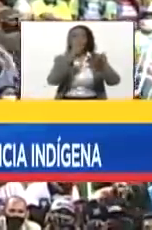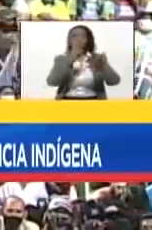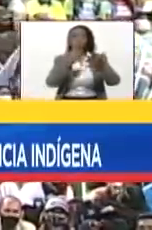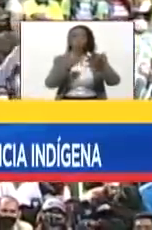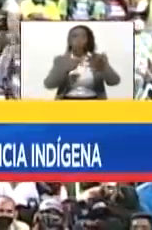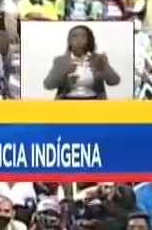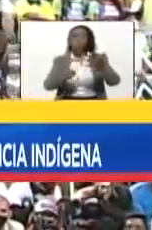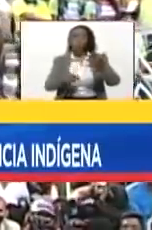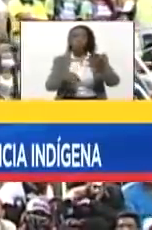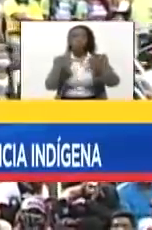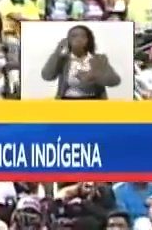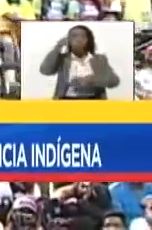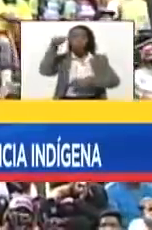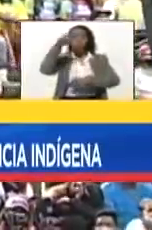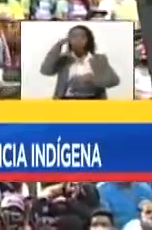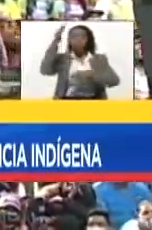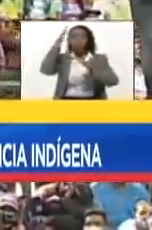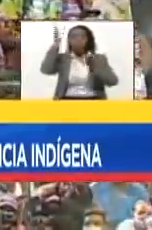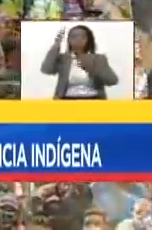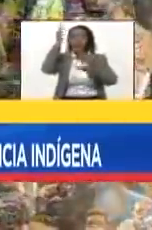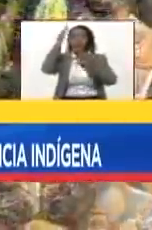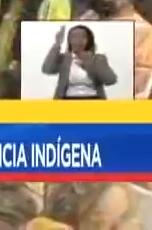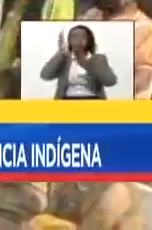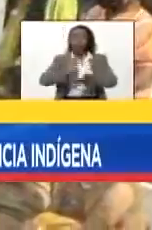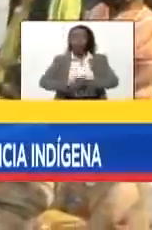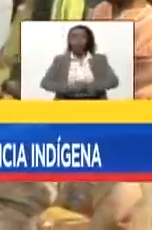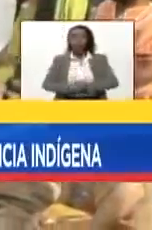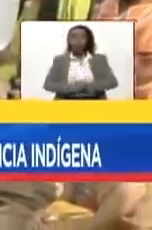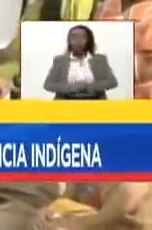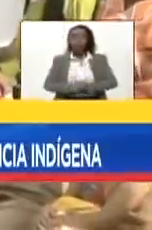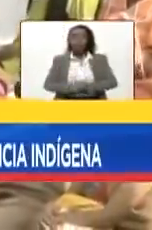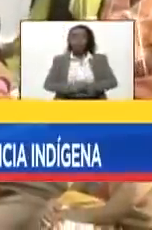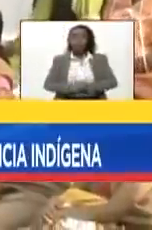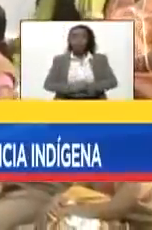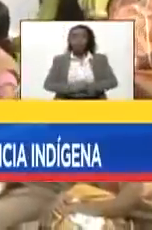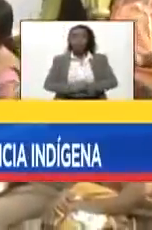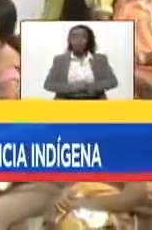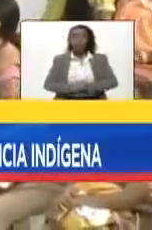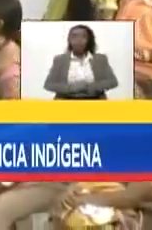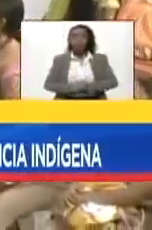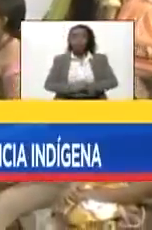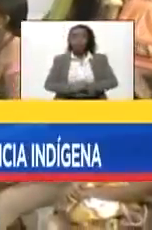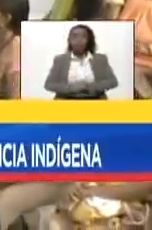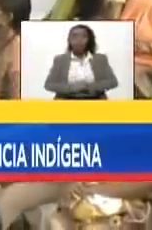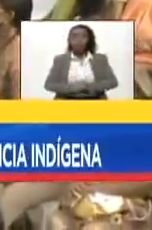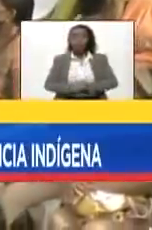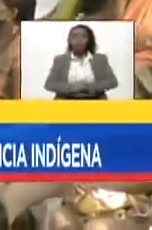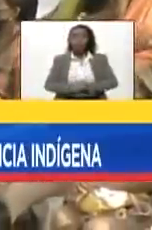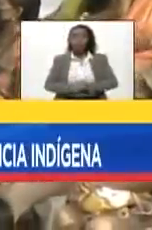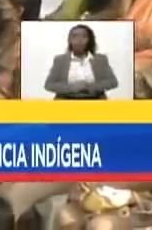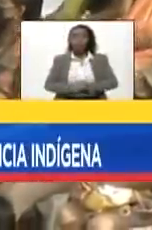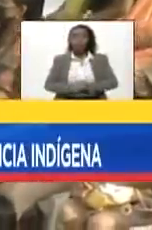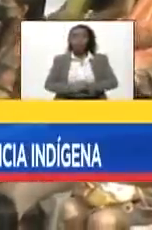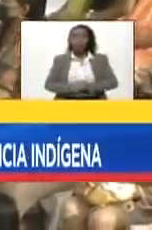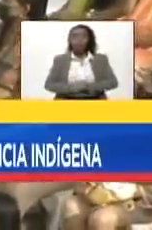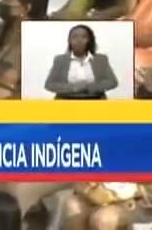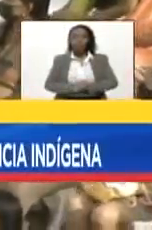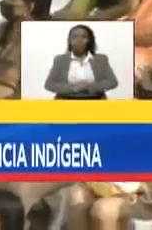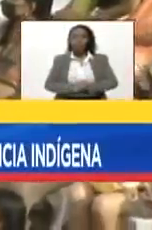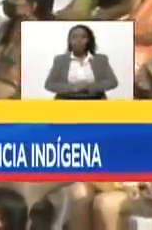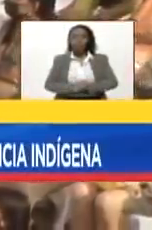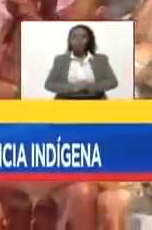Pemón, Aniba, Ayamam, Saliba, Guarao,